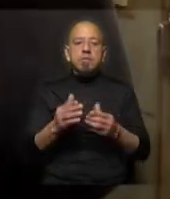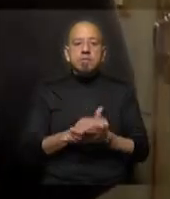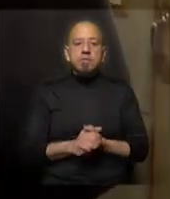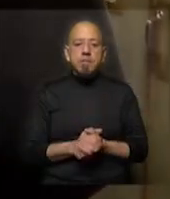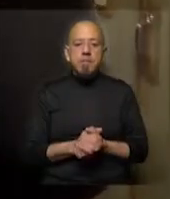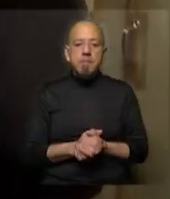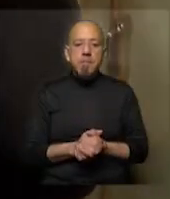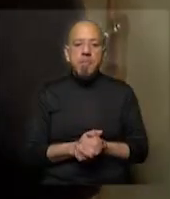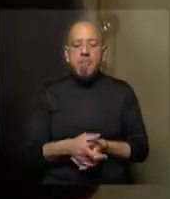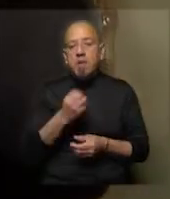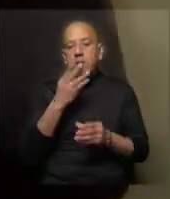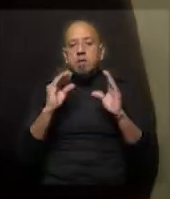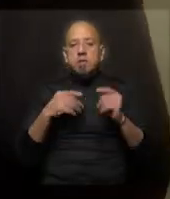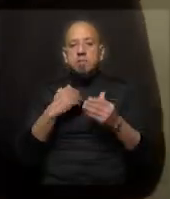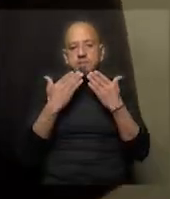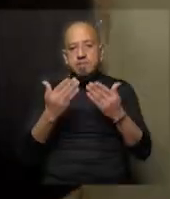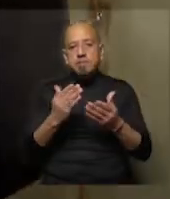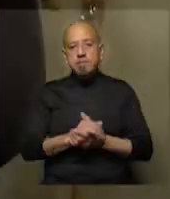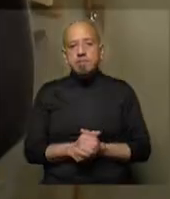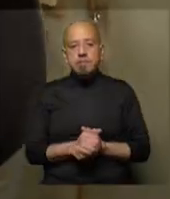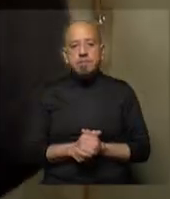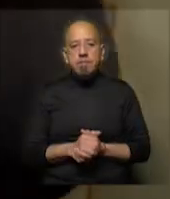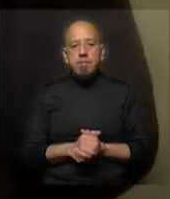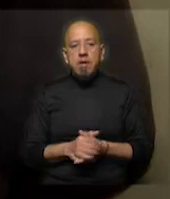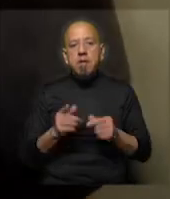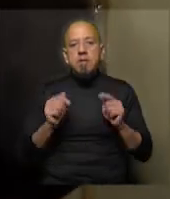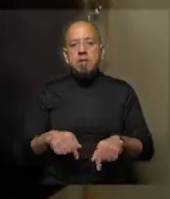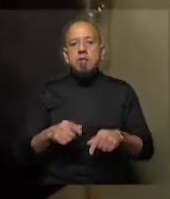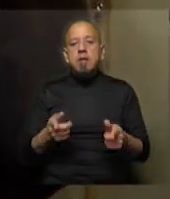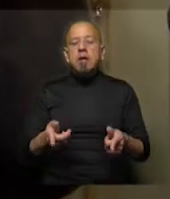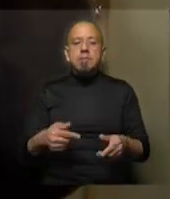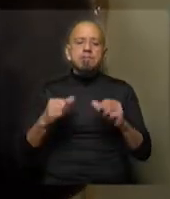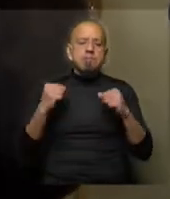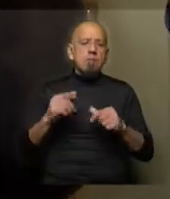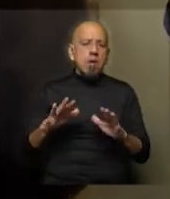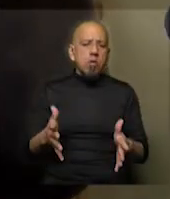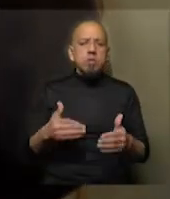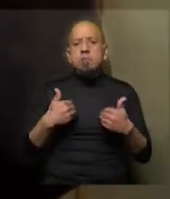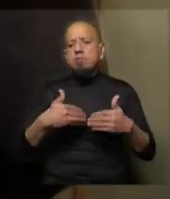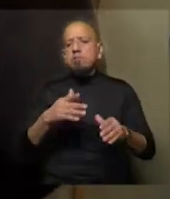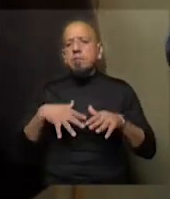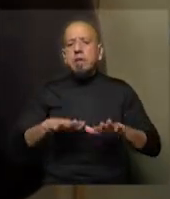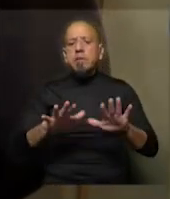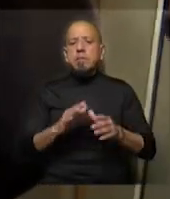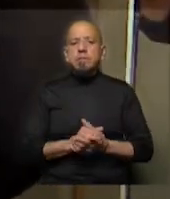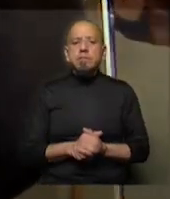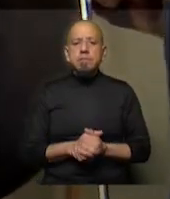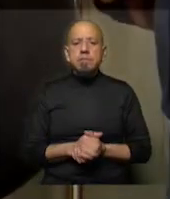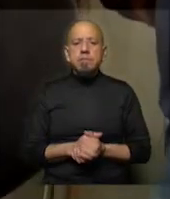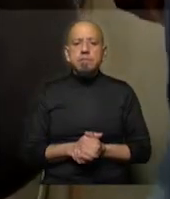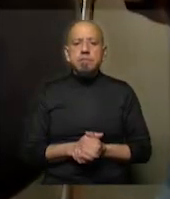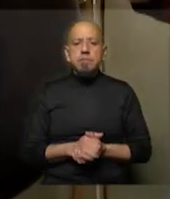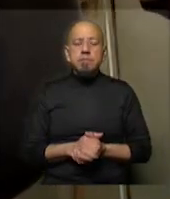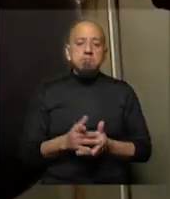cómo estás Buenas noches Muchas gracias No gracias a vos por recibirnos acá en este ensayo Cómo se están preparando para este toque bueno